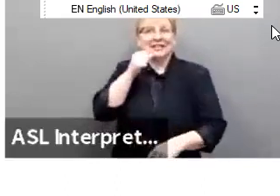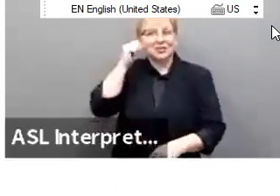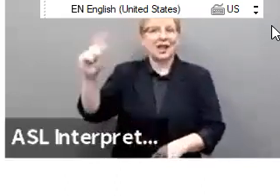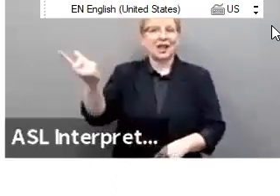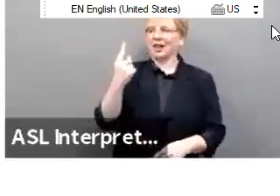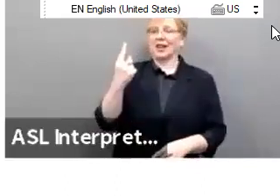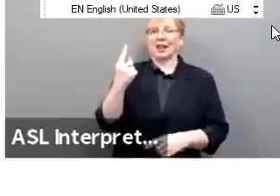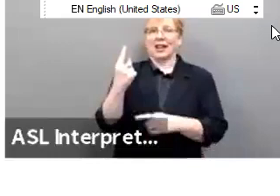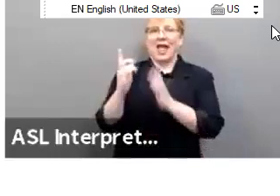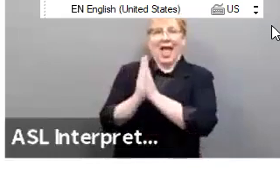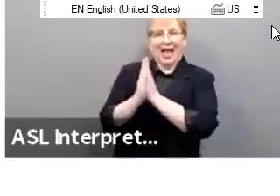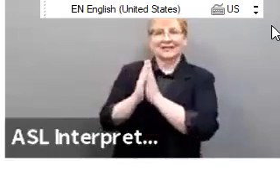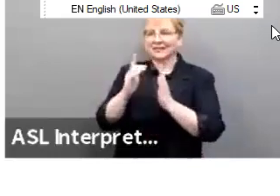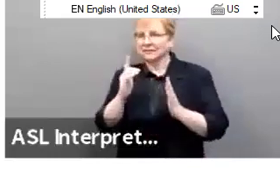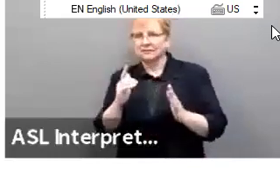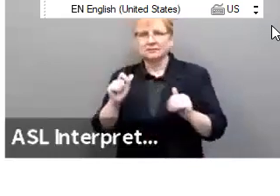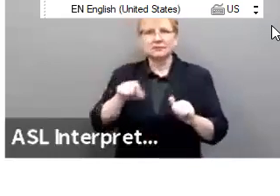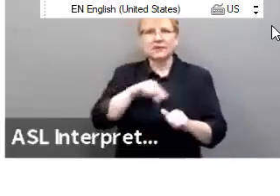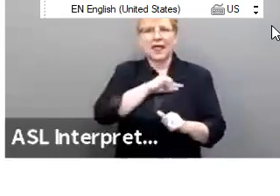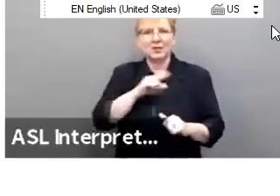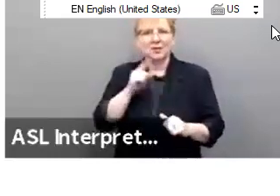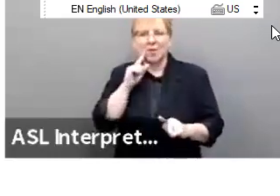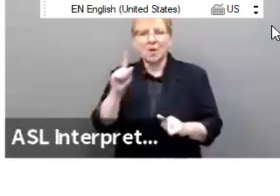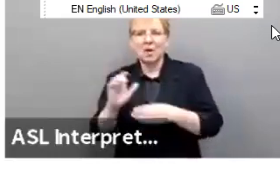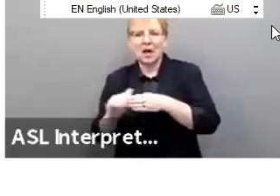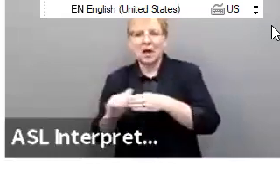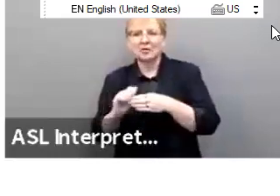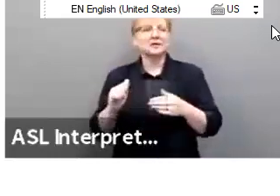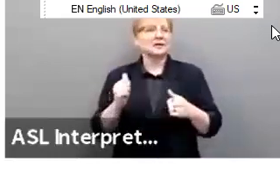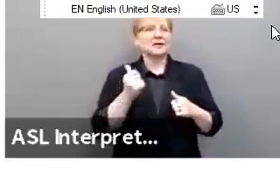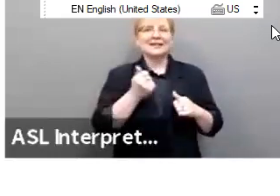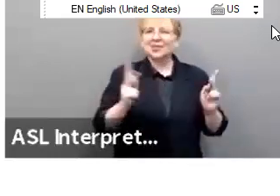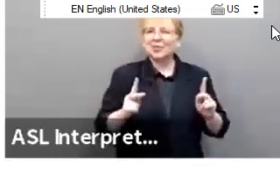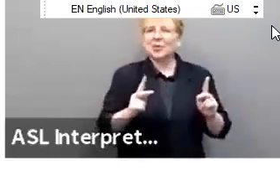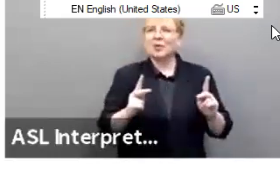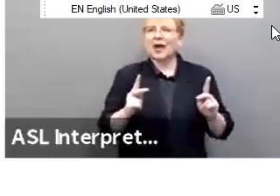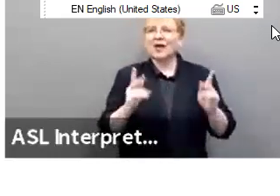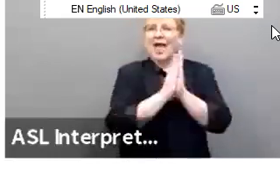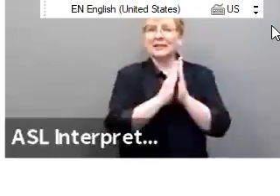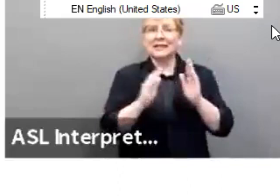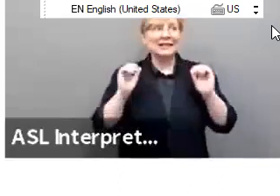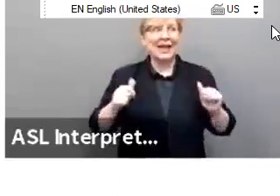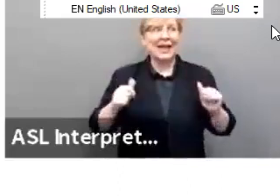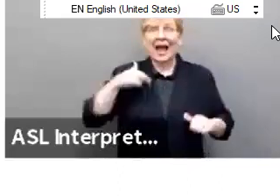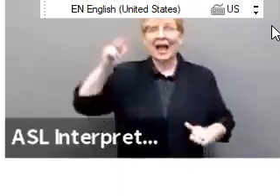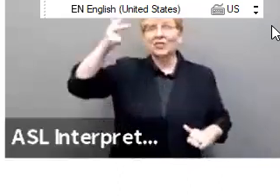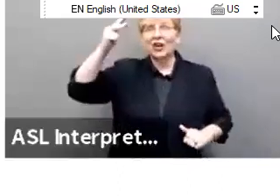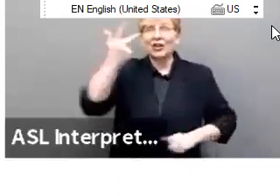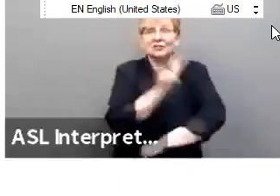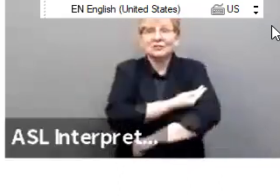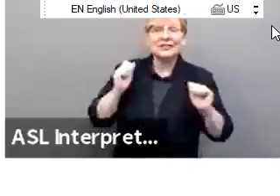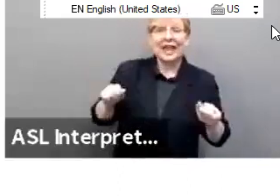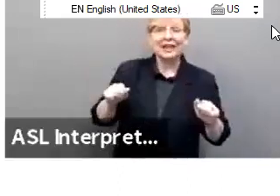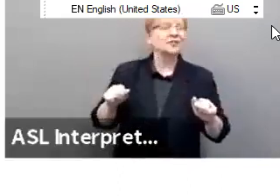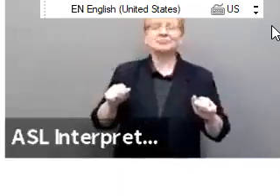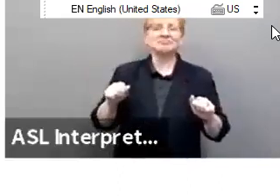esto no cabe dentro del programa de incentivos económicos de $100. Vi a 3 pacientes ayer que preguntaron